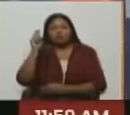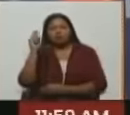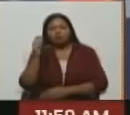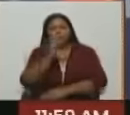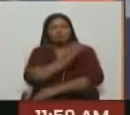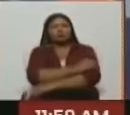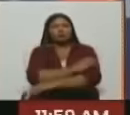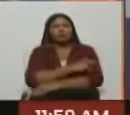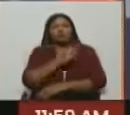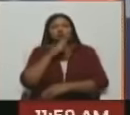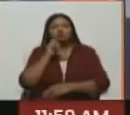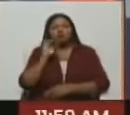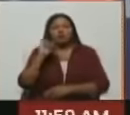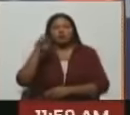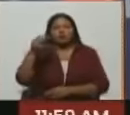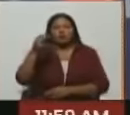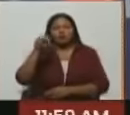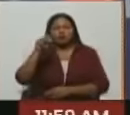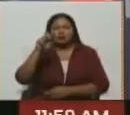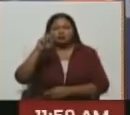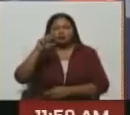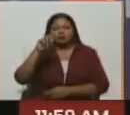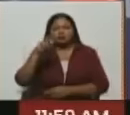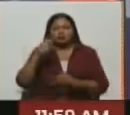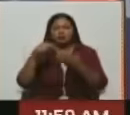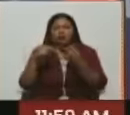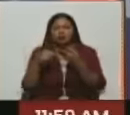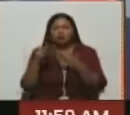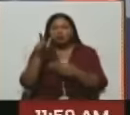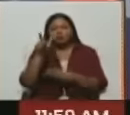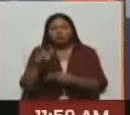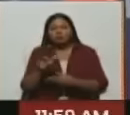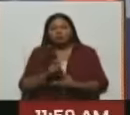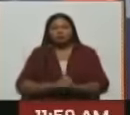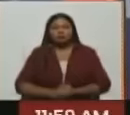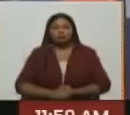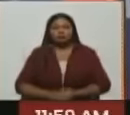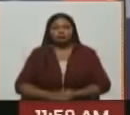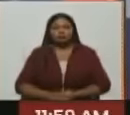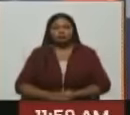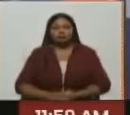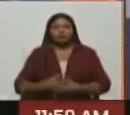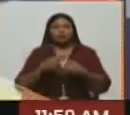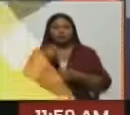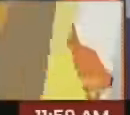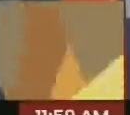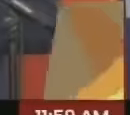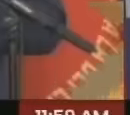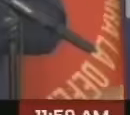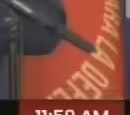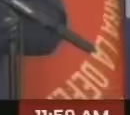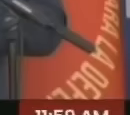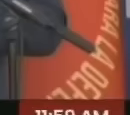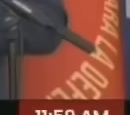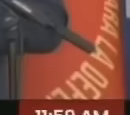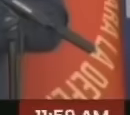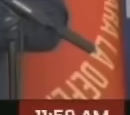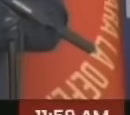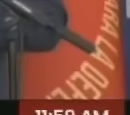de nombre Ignacio da Costa, entre ellos uno de los que lo intentó asesinar es un